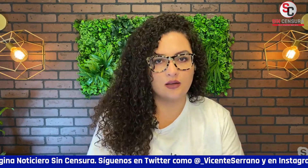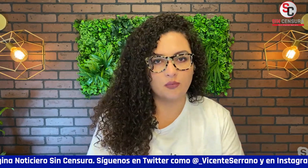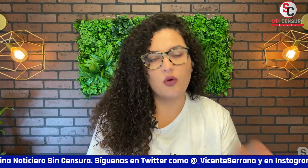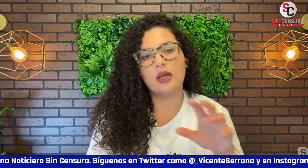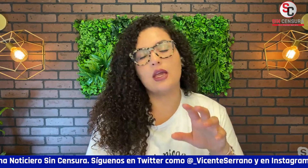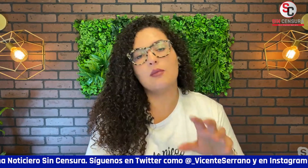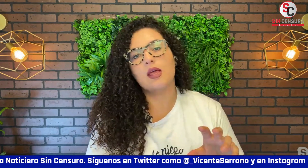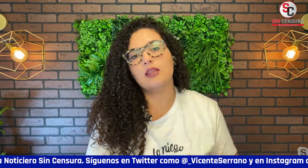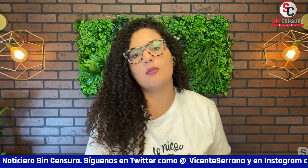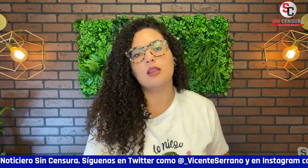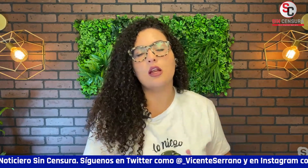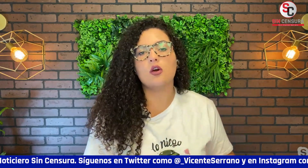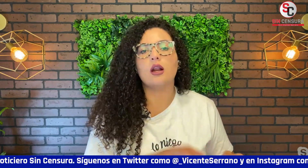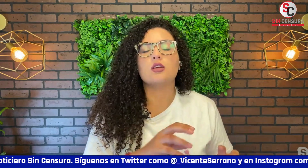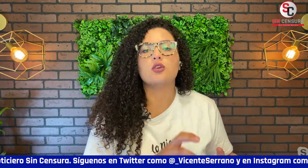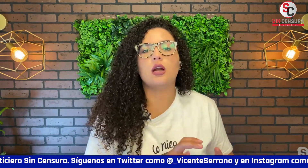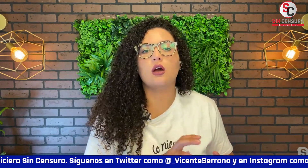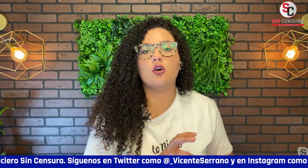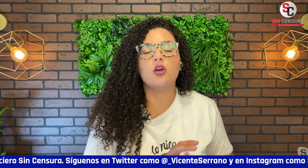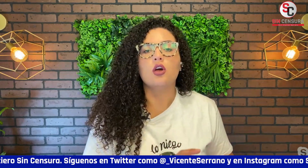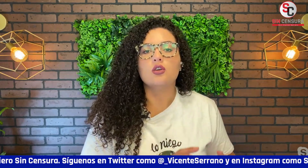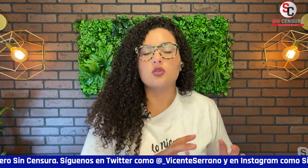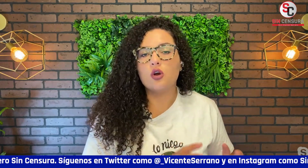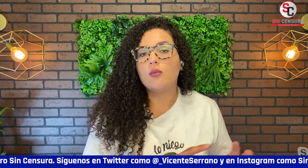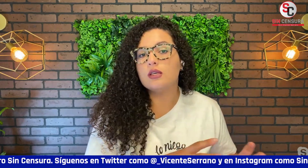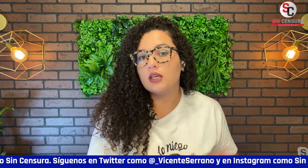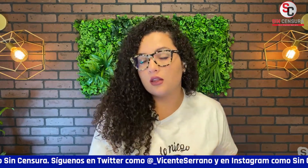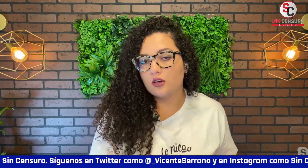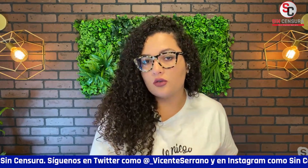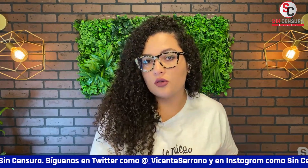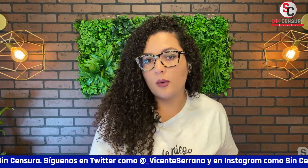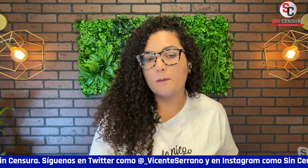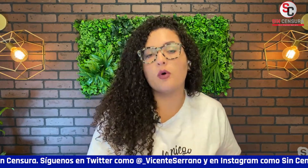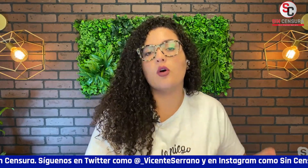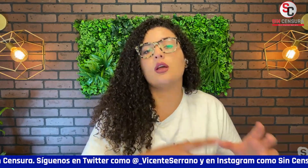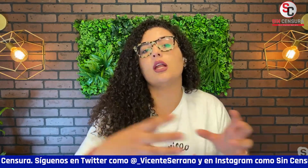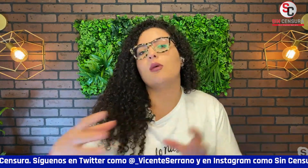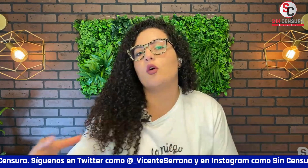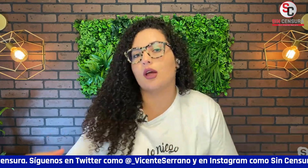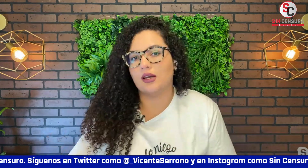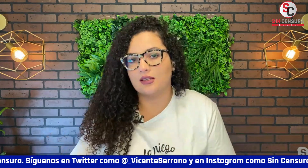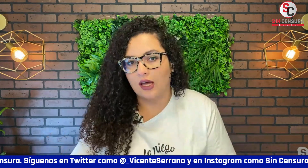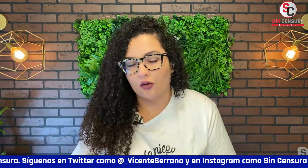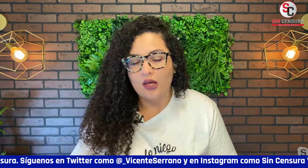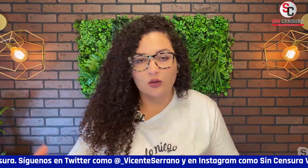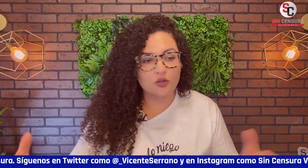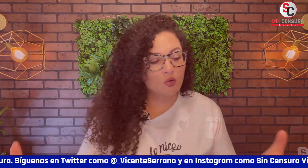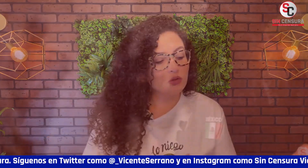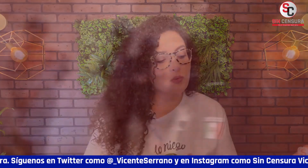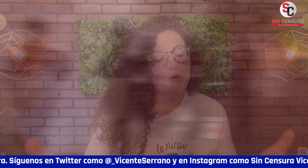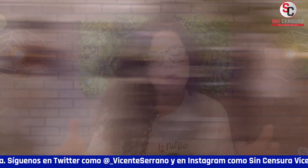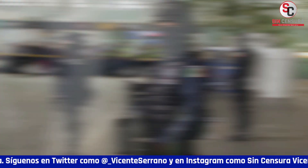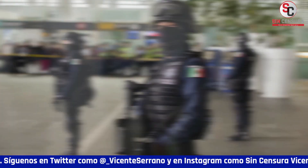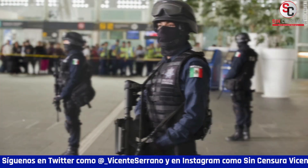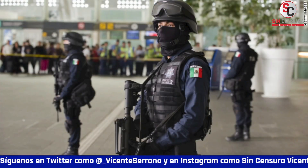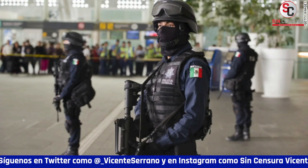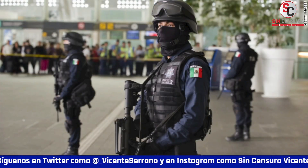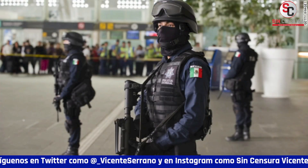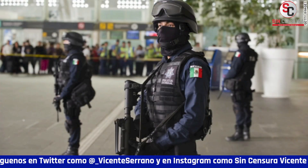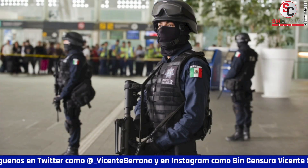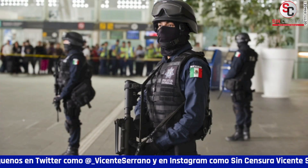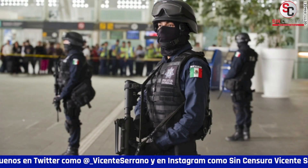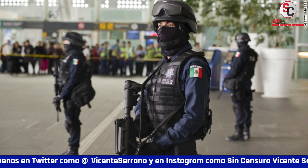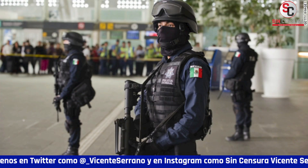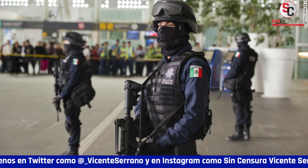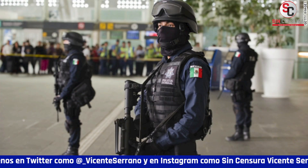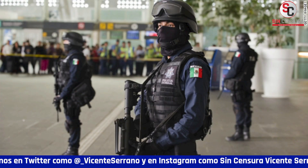hace, porque inmediatamente lo relaciona con son homicidios por crimen organizado. Entonces, cuando involucran esta fórmula,